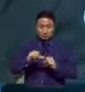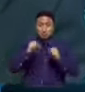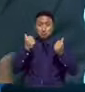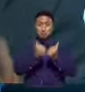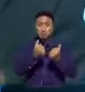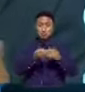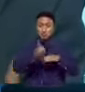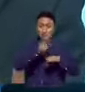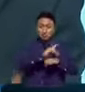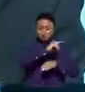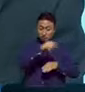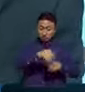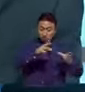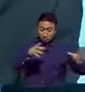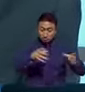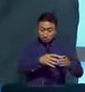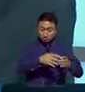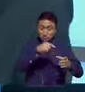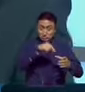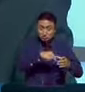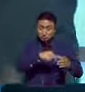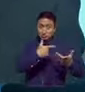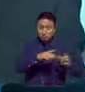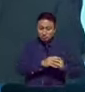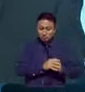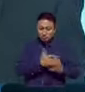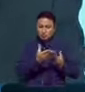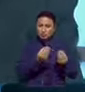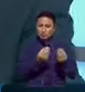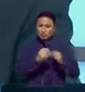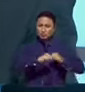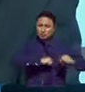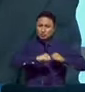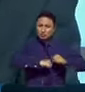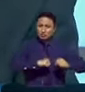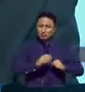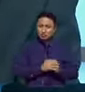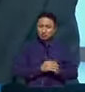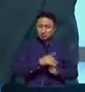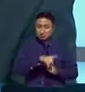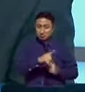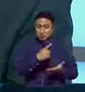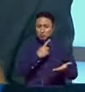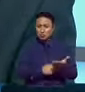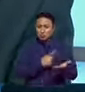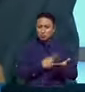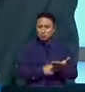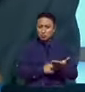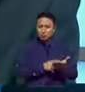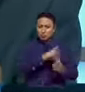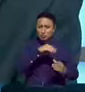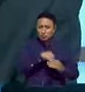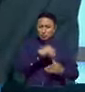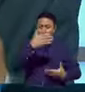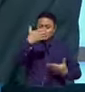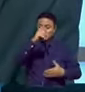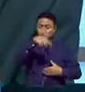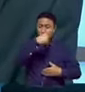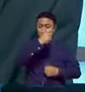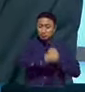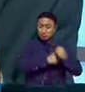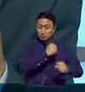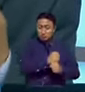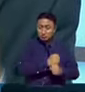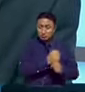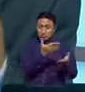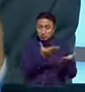Asamblea evidentemente va a haber mucho que hacer, y el debate y la política de los próximos años va a ser una política que va a